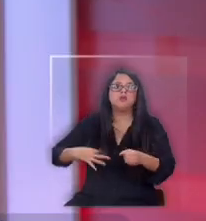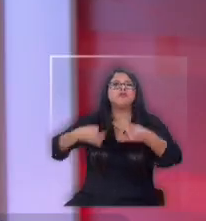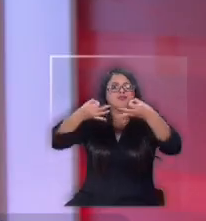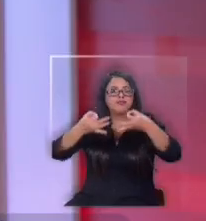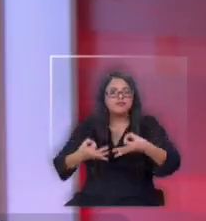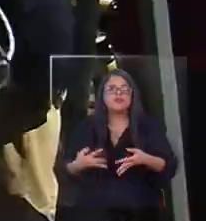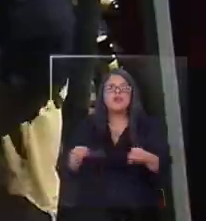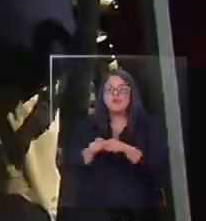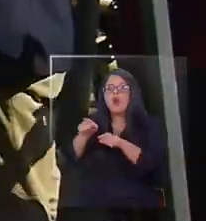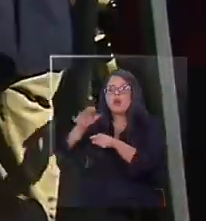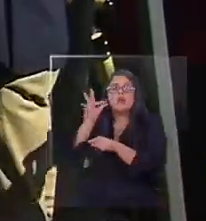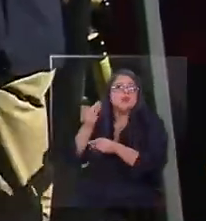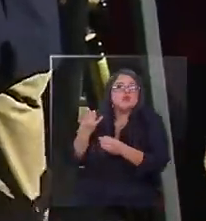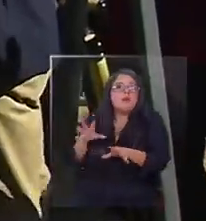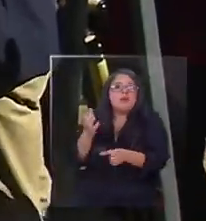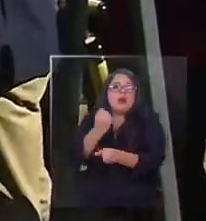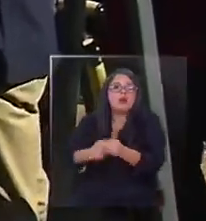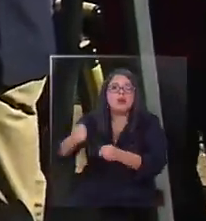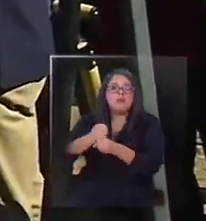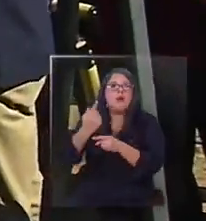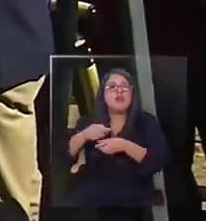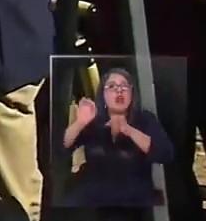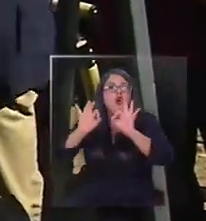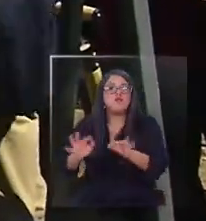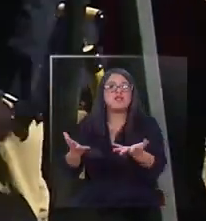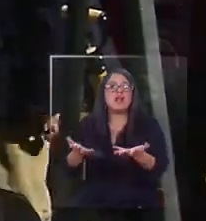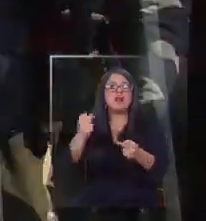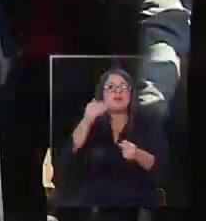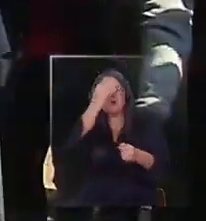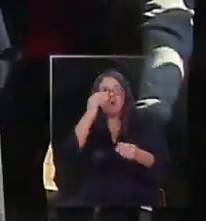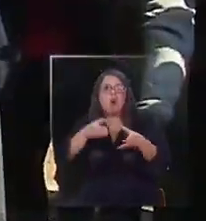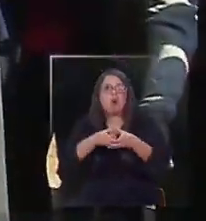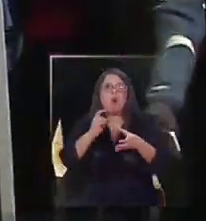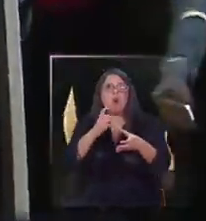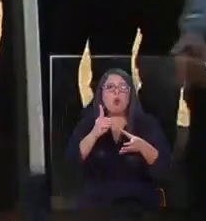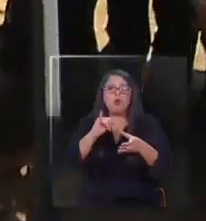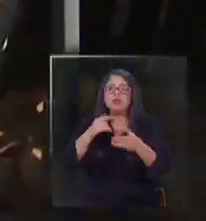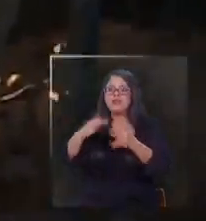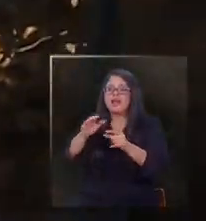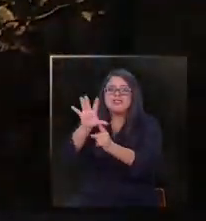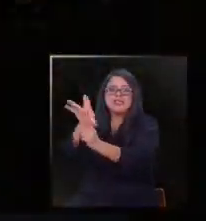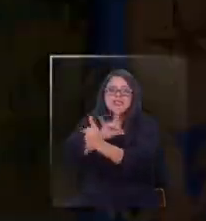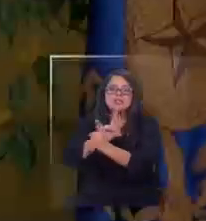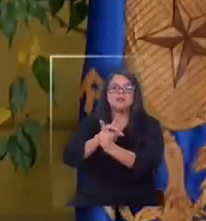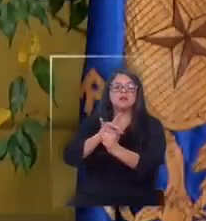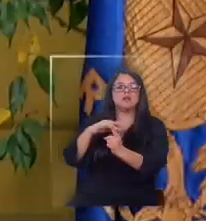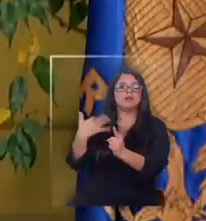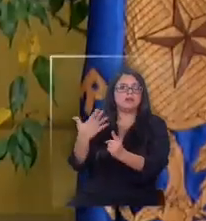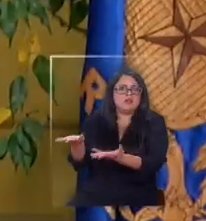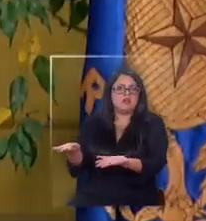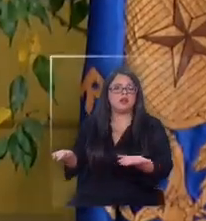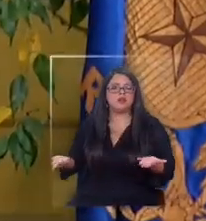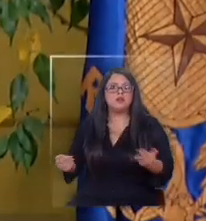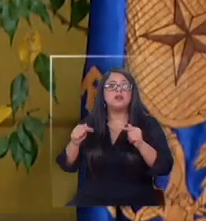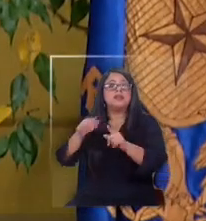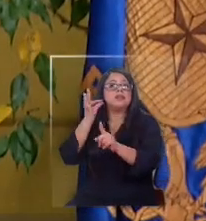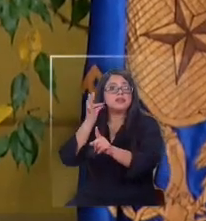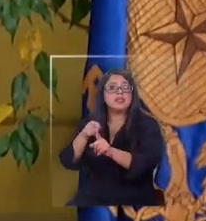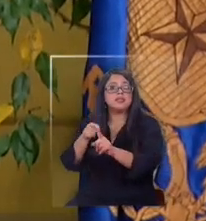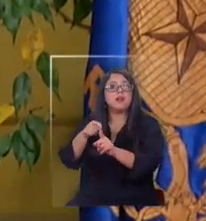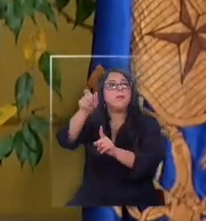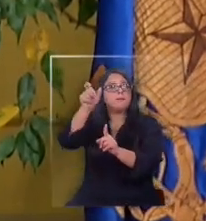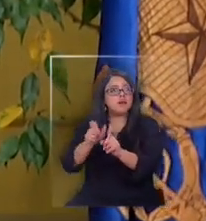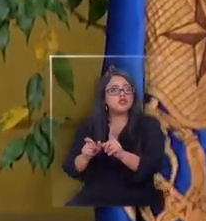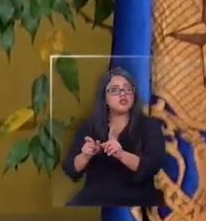forma interina. Pero las presiones de la UDI por ocupar ese puesto con una de sus militantes primaron. Y encontrábamos que ella era la persona que